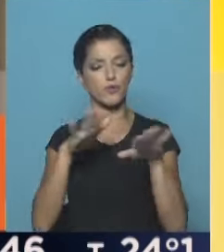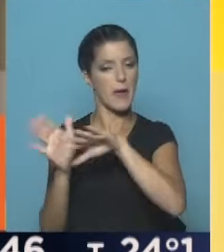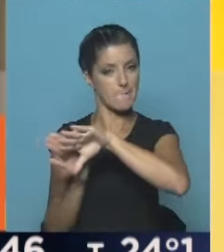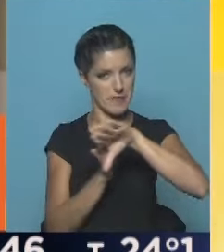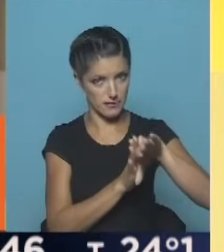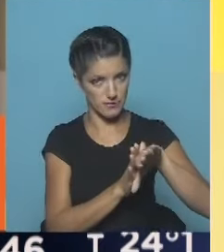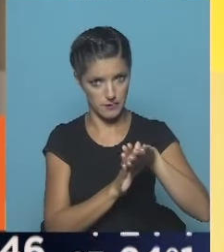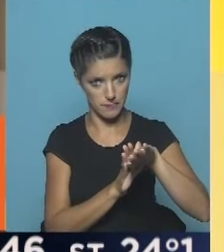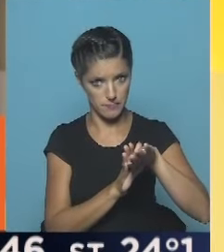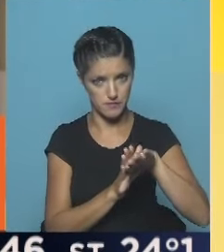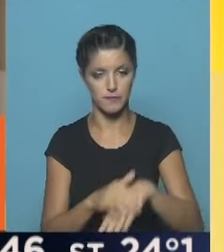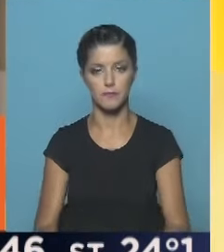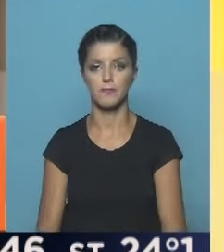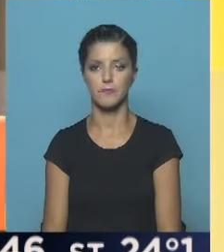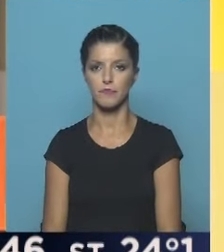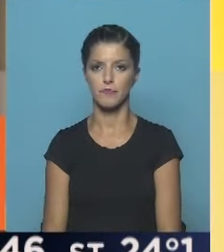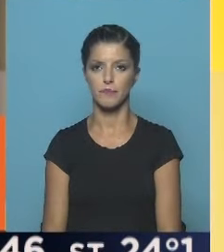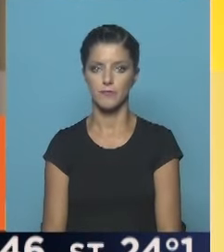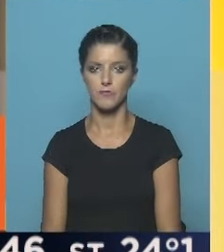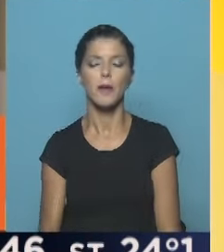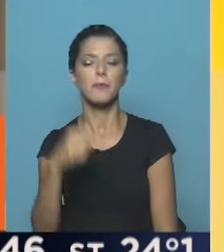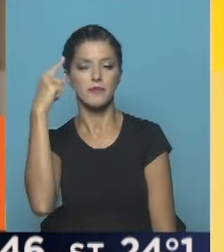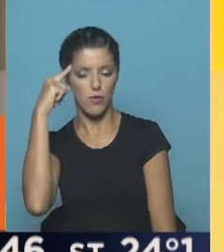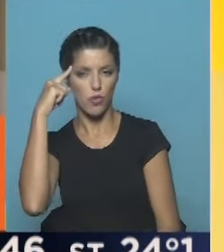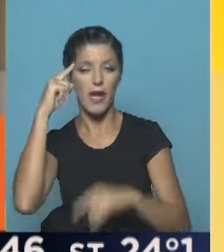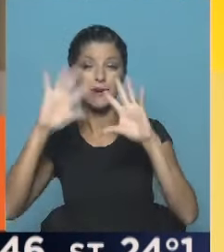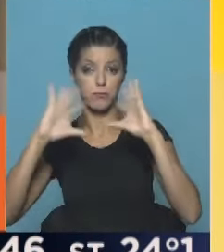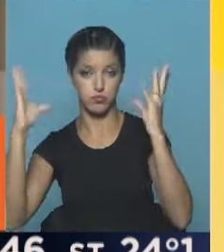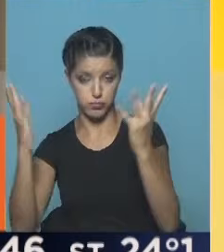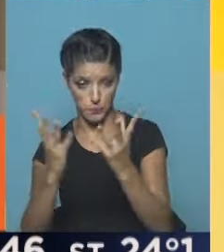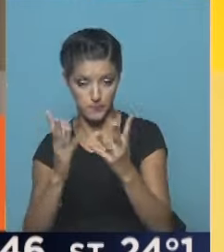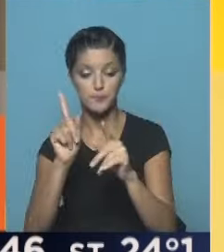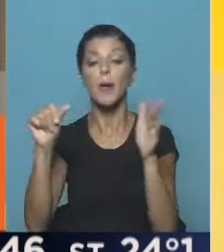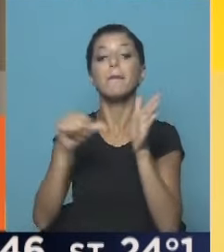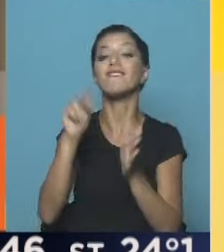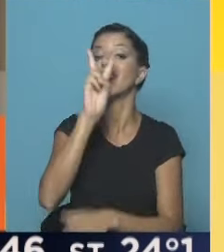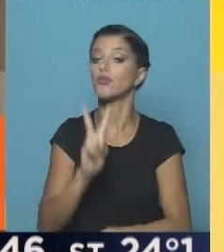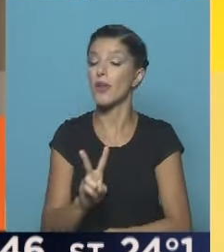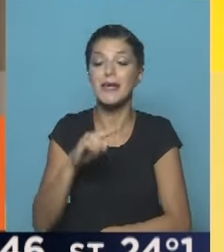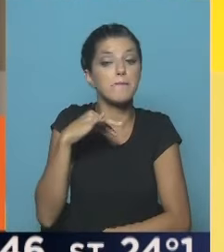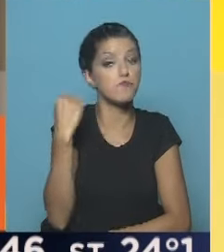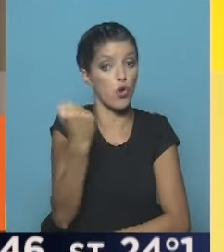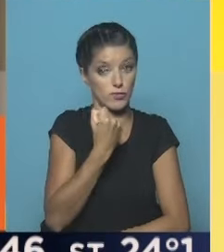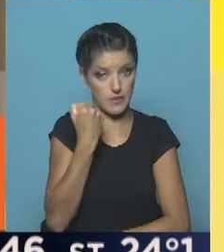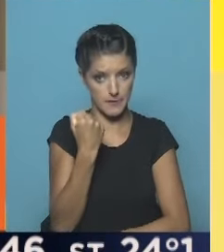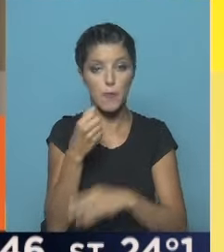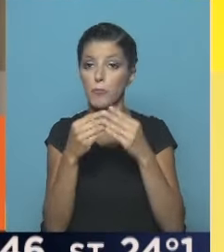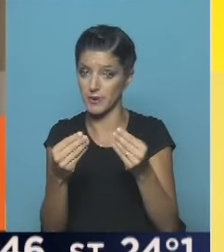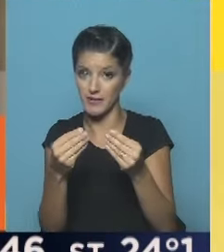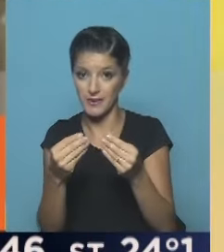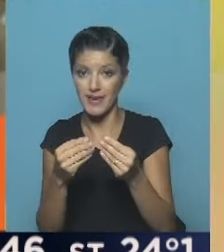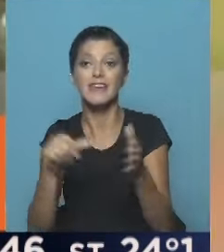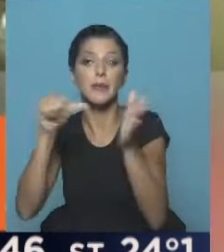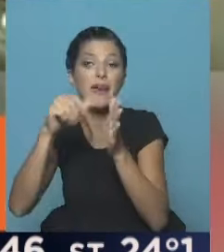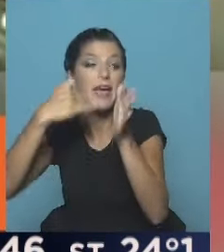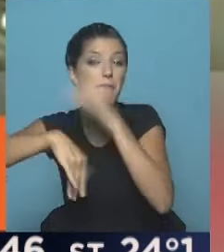de ese juego del tablero internacional, en donde Venezuela es una pieza fundamental porque sigue siendo la mayor potencia